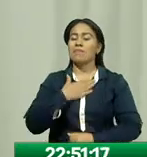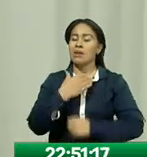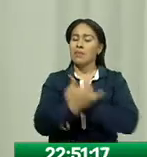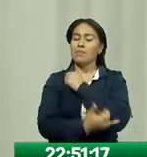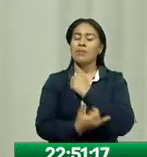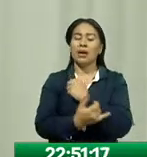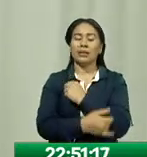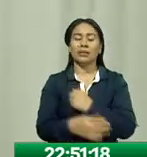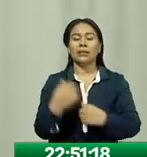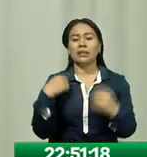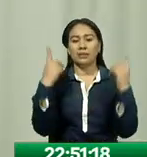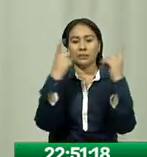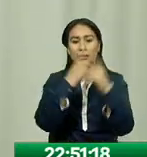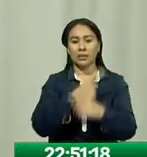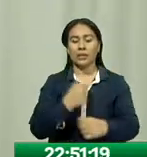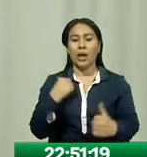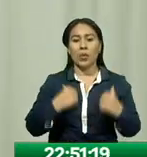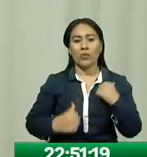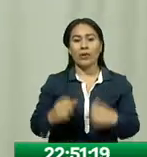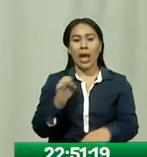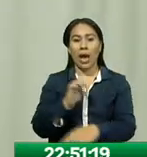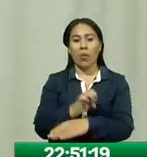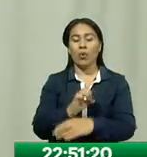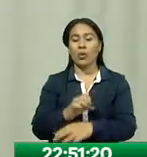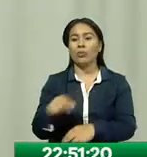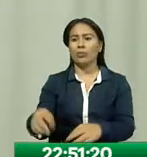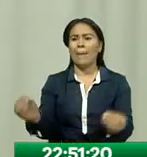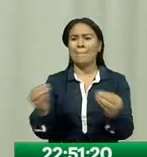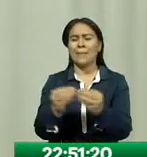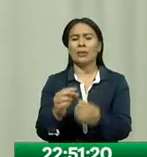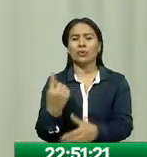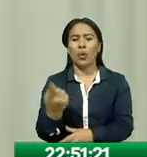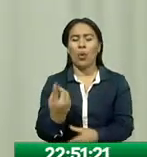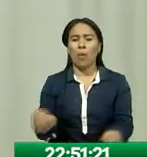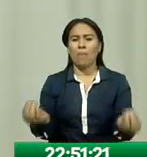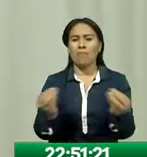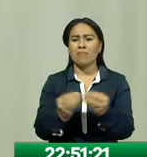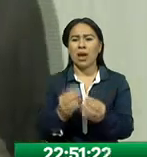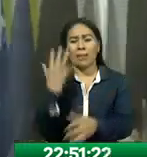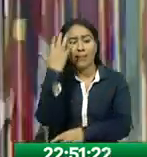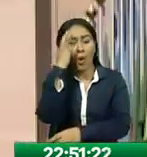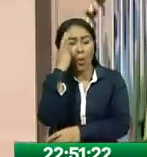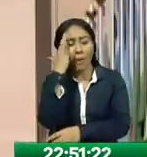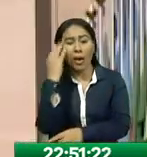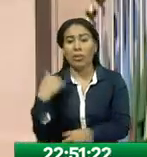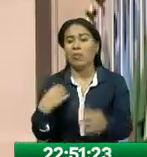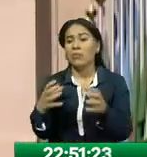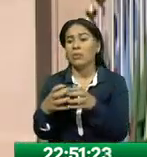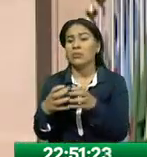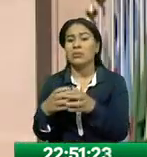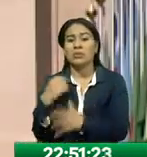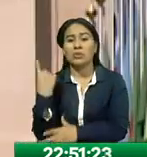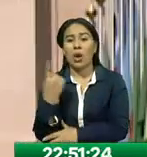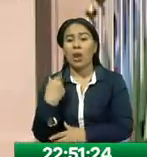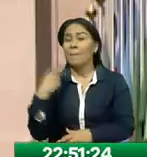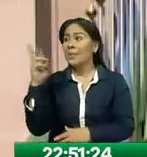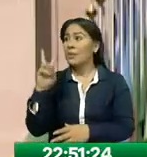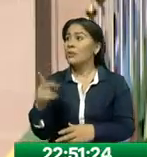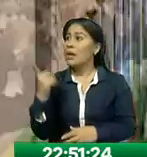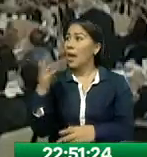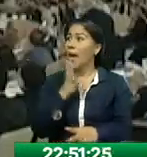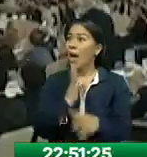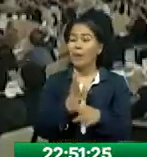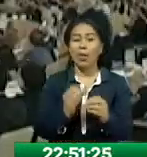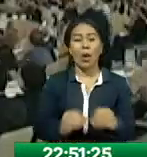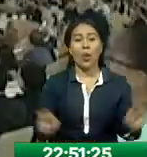mundo, mientras que el usurpador no es sino un hombre cada vez más solo y más desesperado. En tanto, en Ginebra se desarrolló